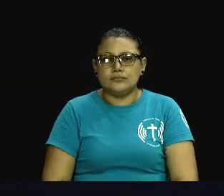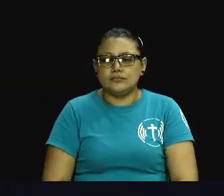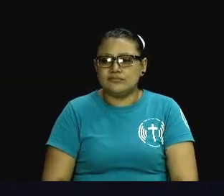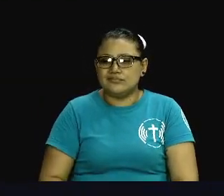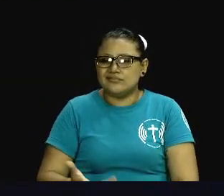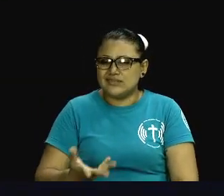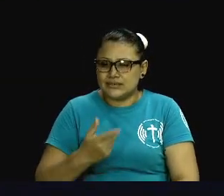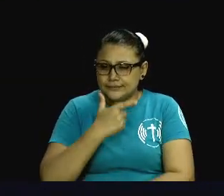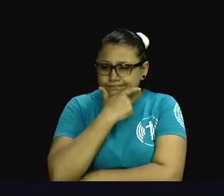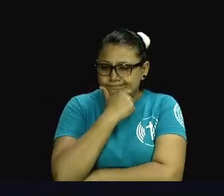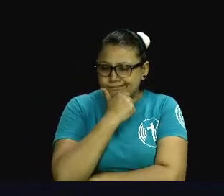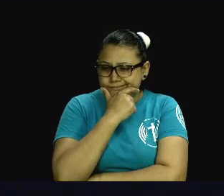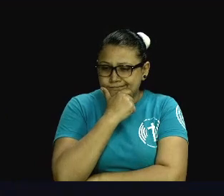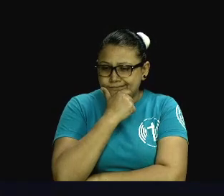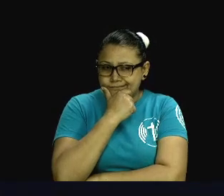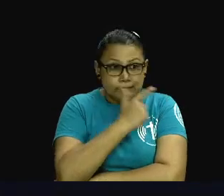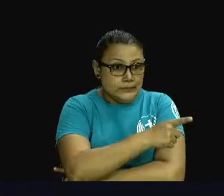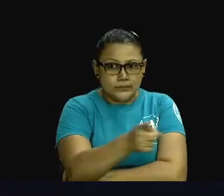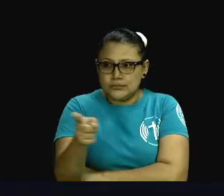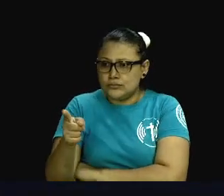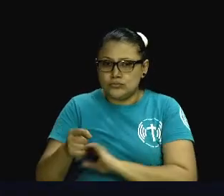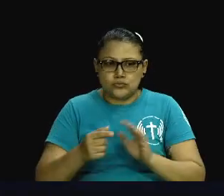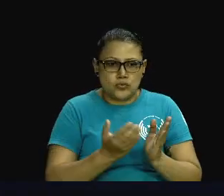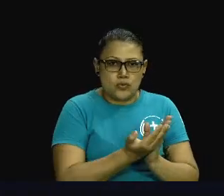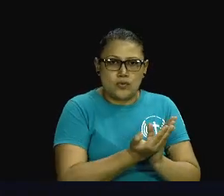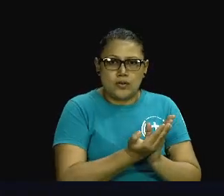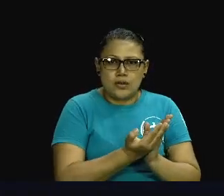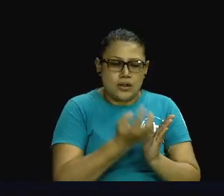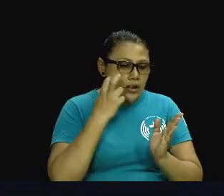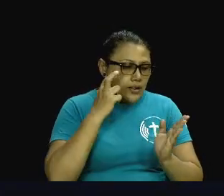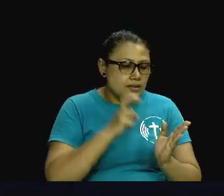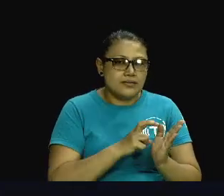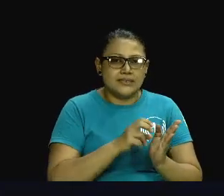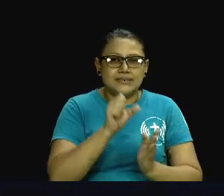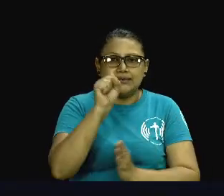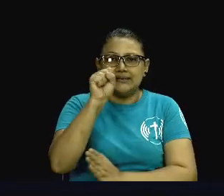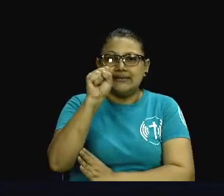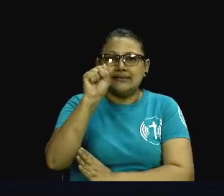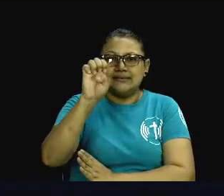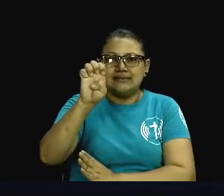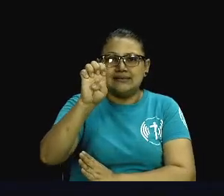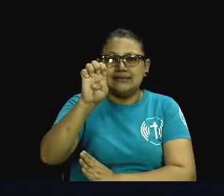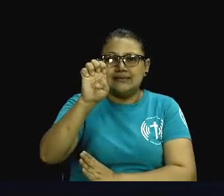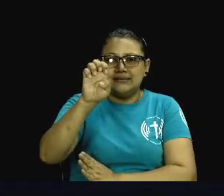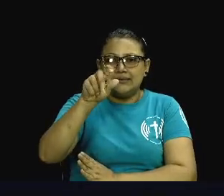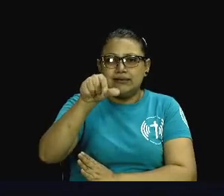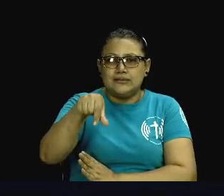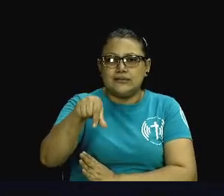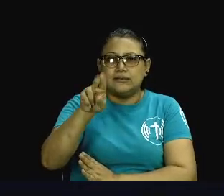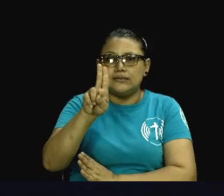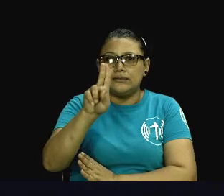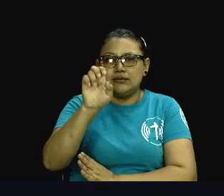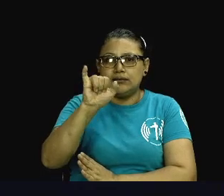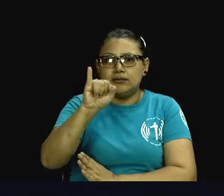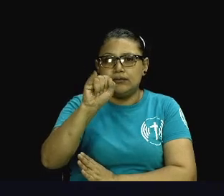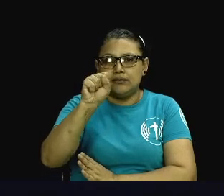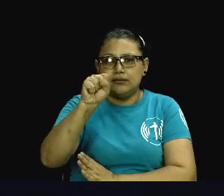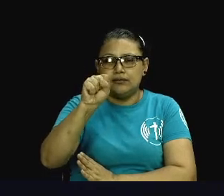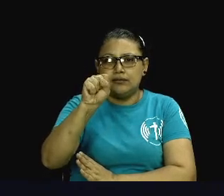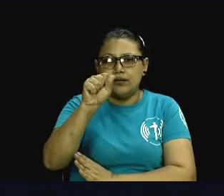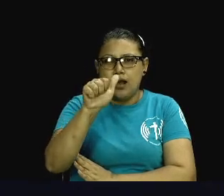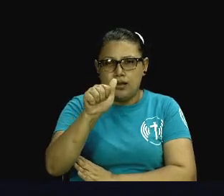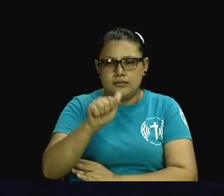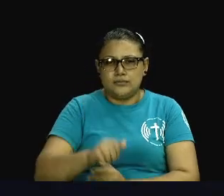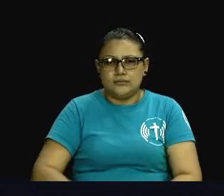sequía ahora cuando tú le das la palabra sequía en la biblia esta es cuando va a haber una